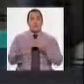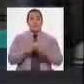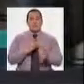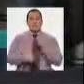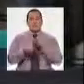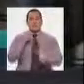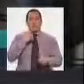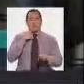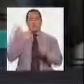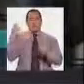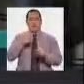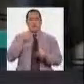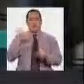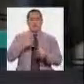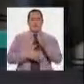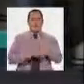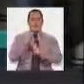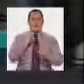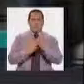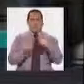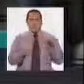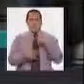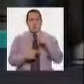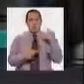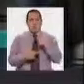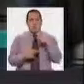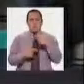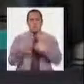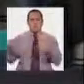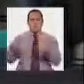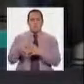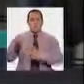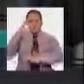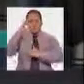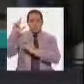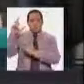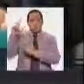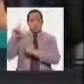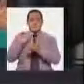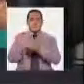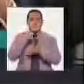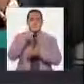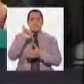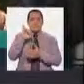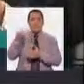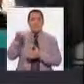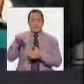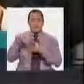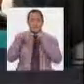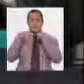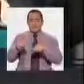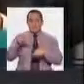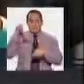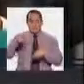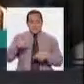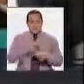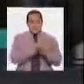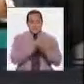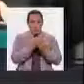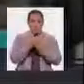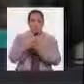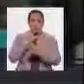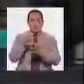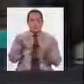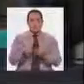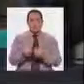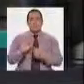aquellos que acusaban falsamente a los comandos de Chavín de Huántar, eran necesarias de ser utilizadas